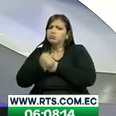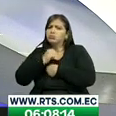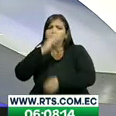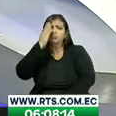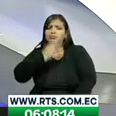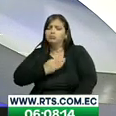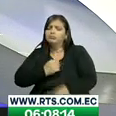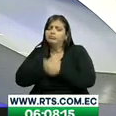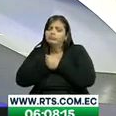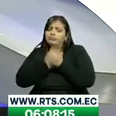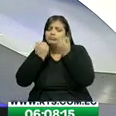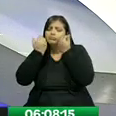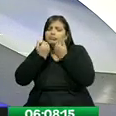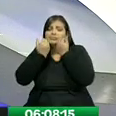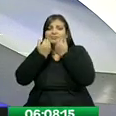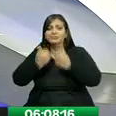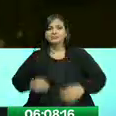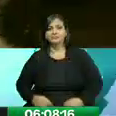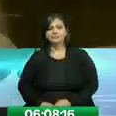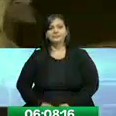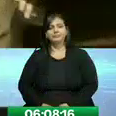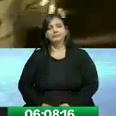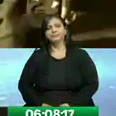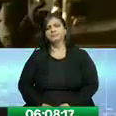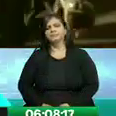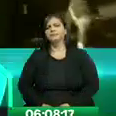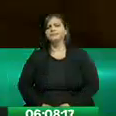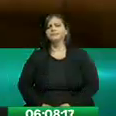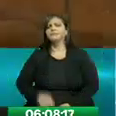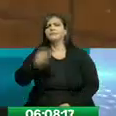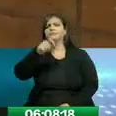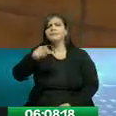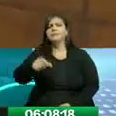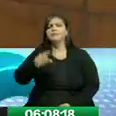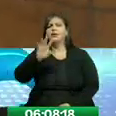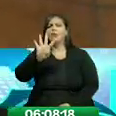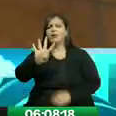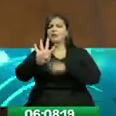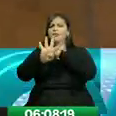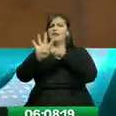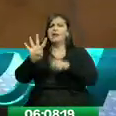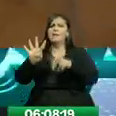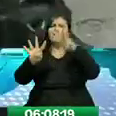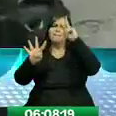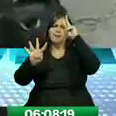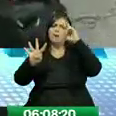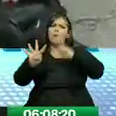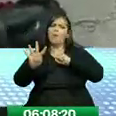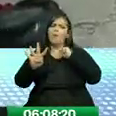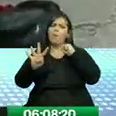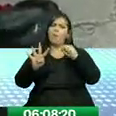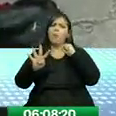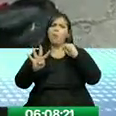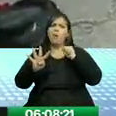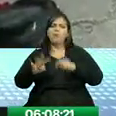los culpables. Pobre Firulay, ¿ahora dónde irá a terminar él con su humanidad? El que, mire,